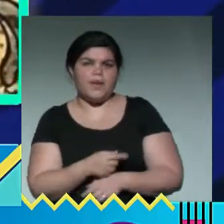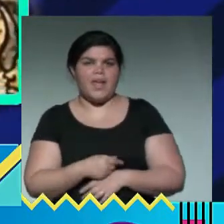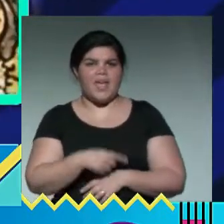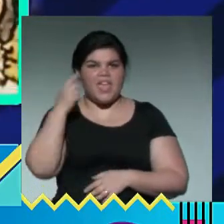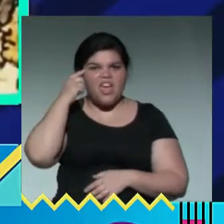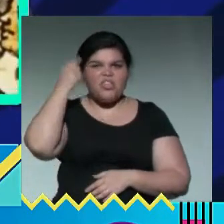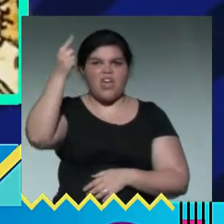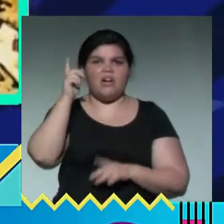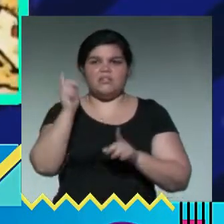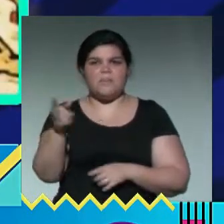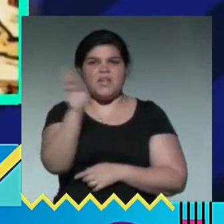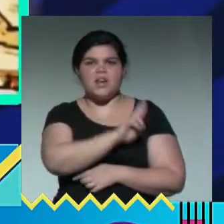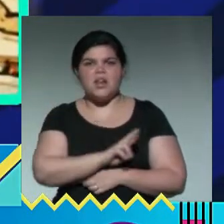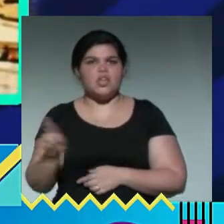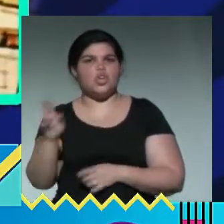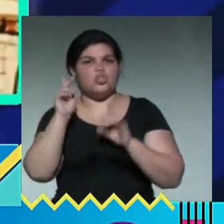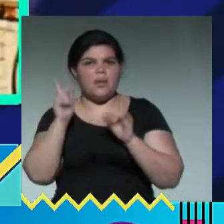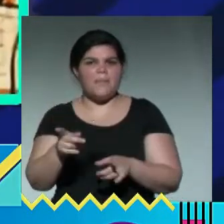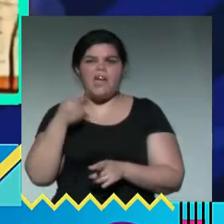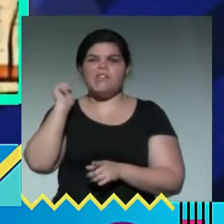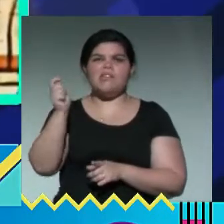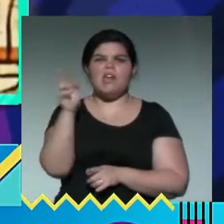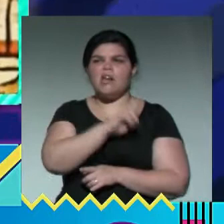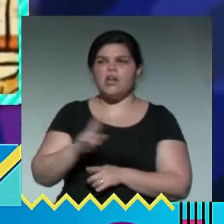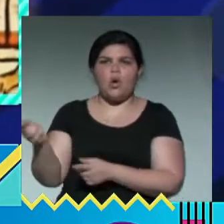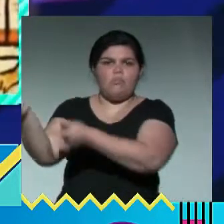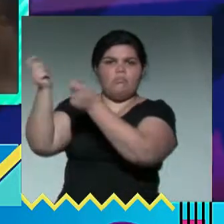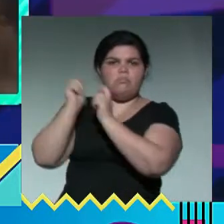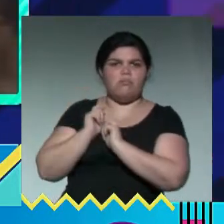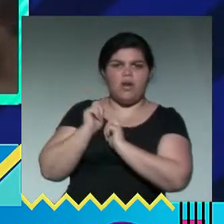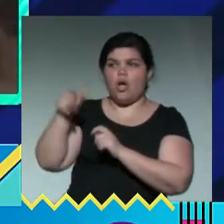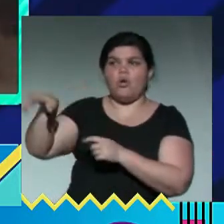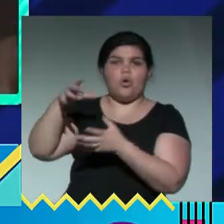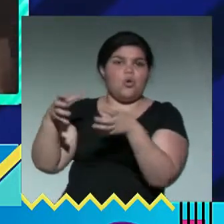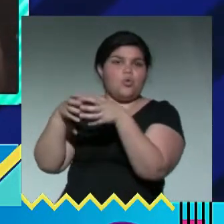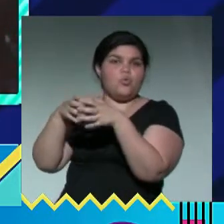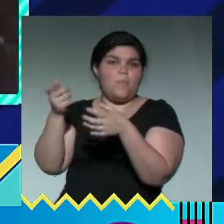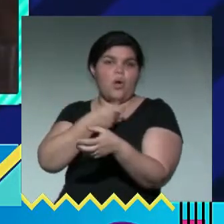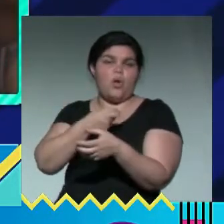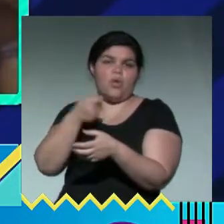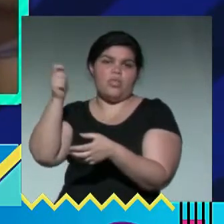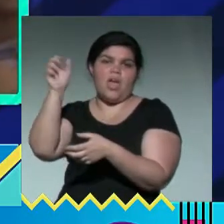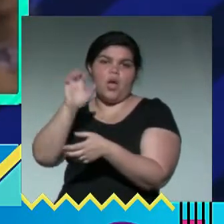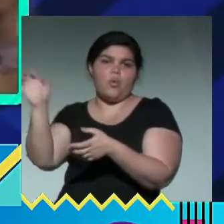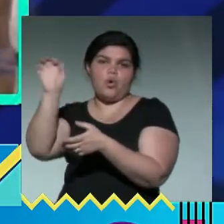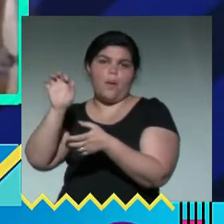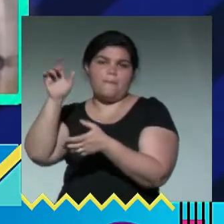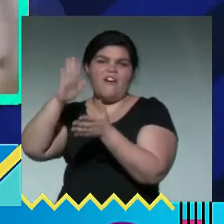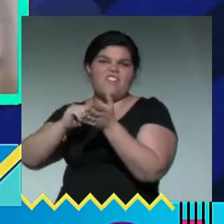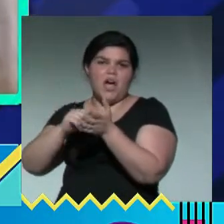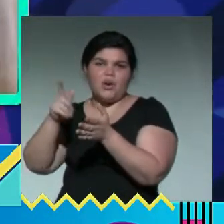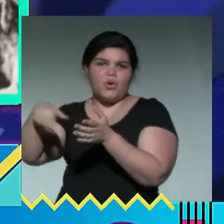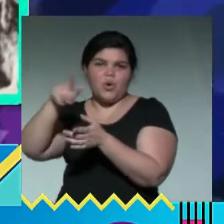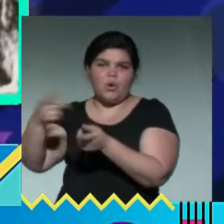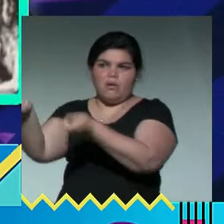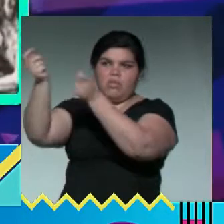¿no es cierto?, fue heredada de ese grupo blanco que tuvo una enorme fuerza.